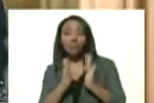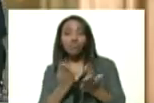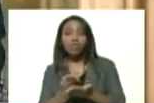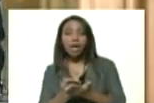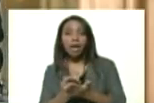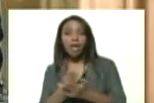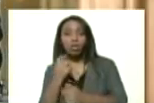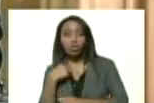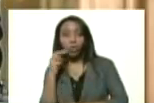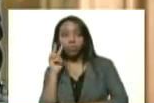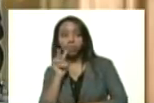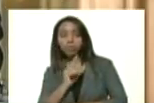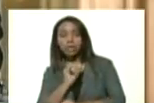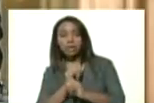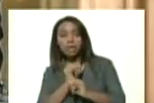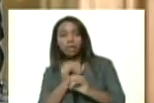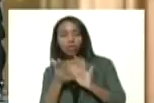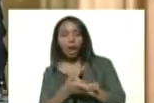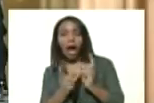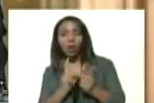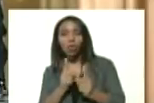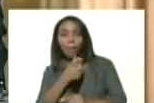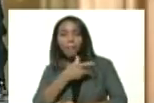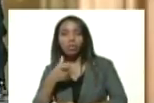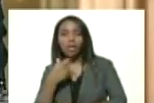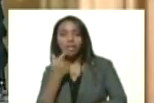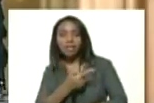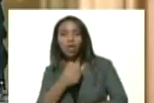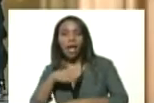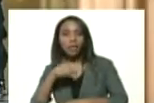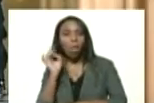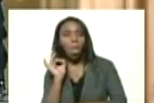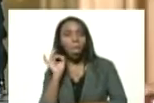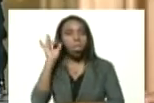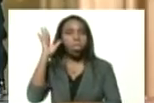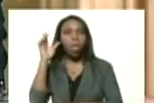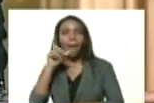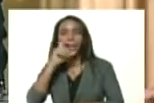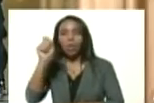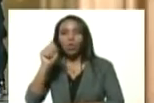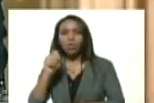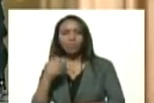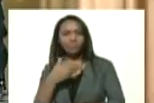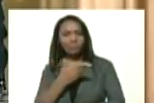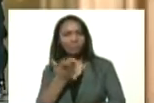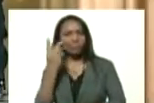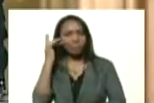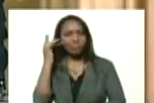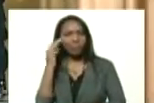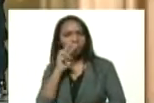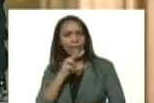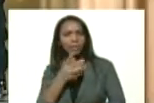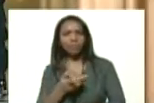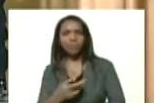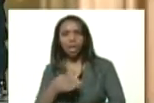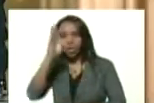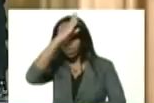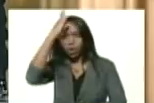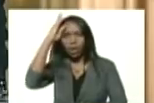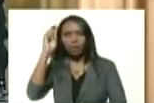he visto por las redes sociales alguna gente diciendo que esto es un invento de maduro pero ámbito a diosdado